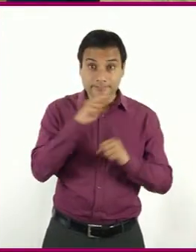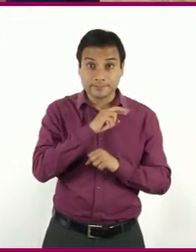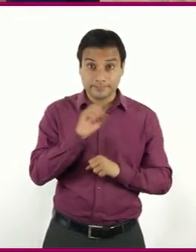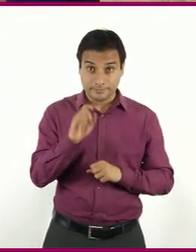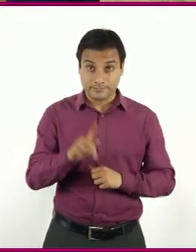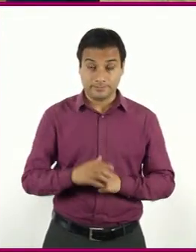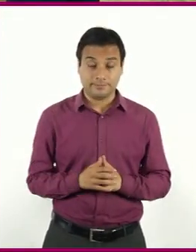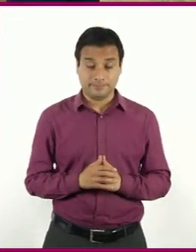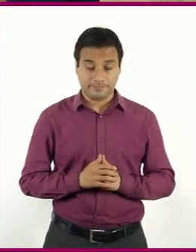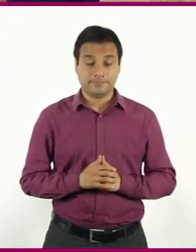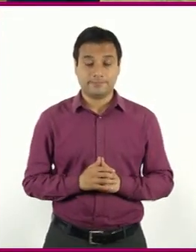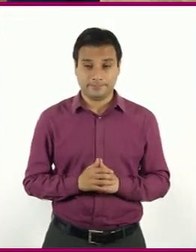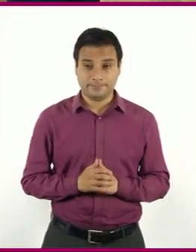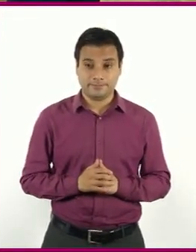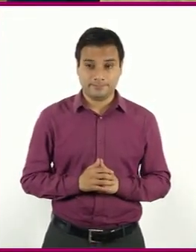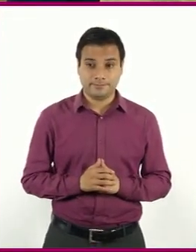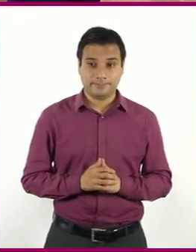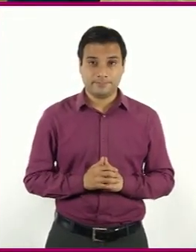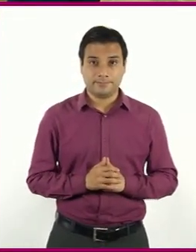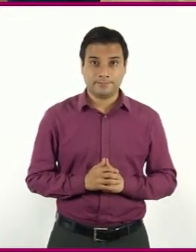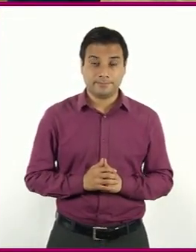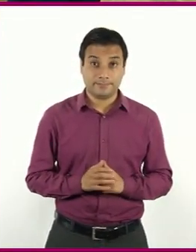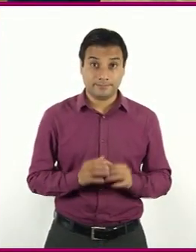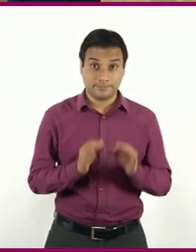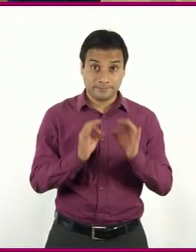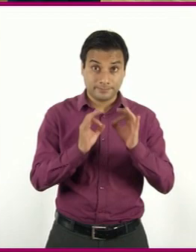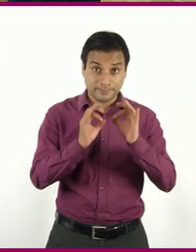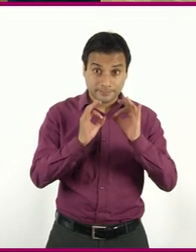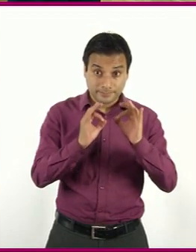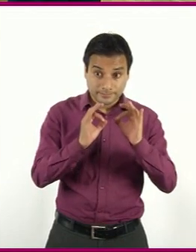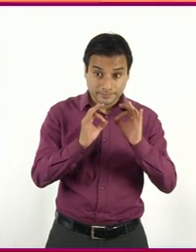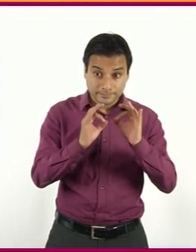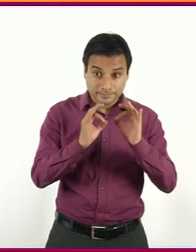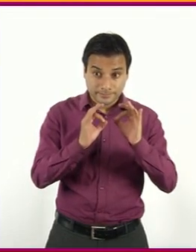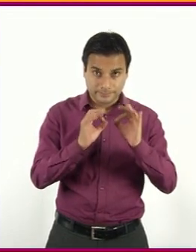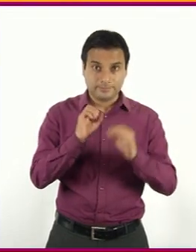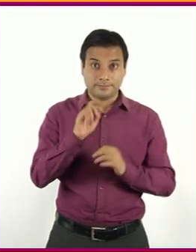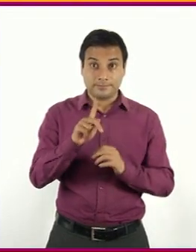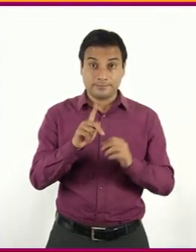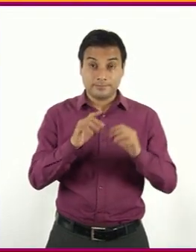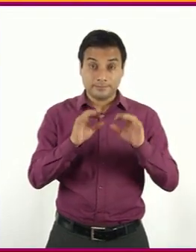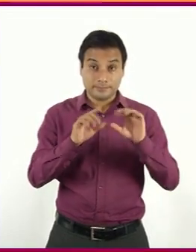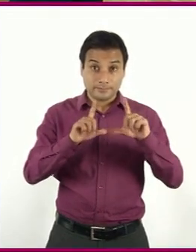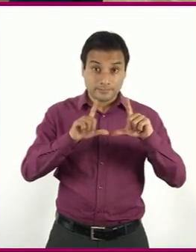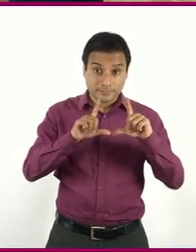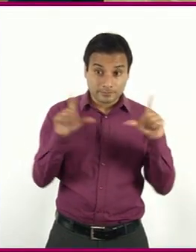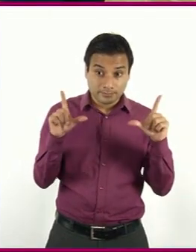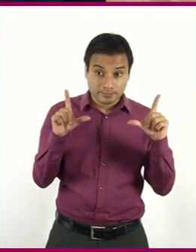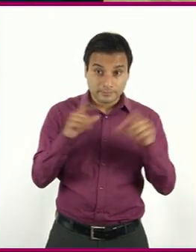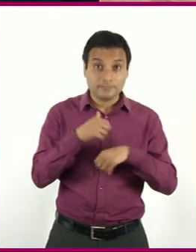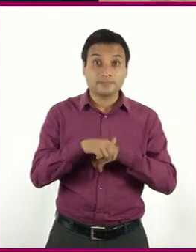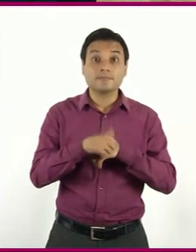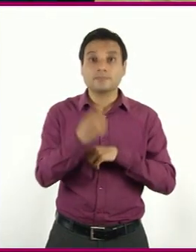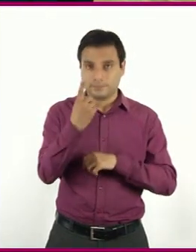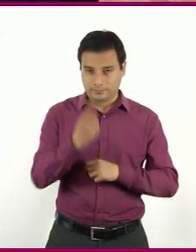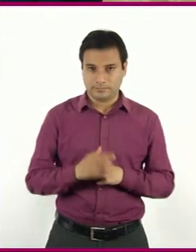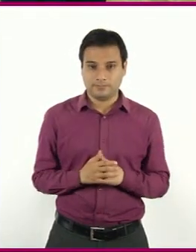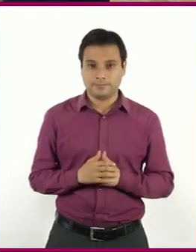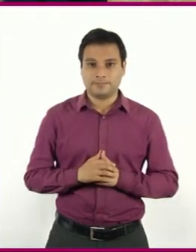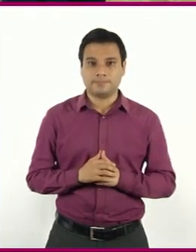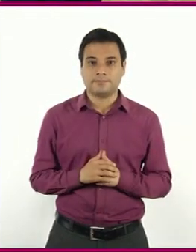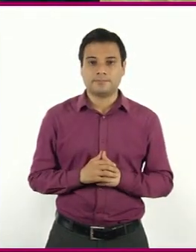falle. Velocidad, coordinación, mucha memorización coordinación. De los números. ¿Listo? Todo. ¿Listo? Uno. ¿Listo, profesor?